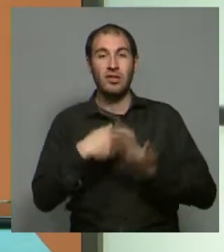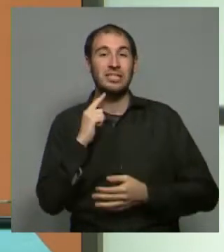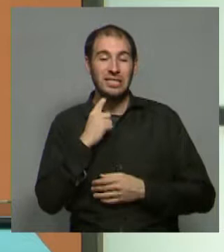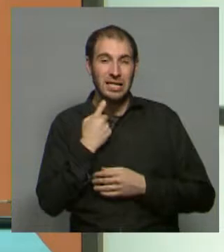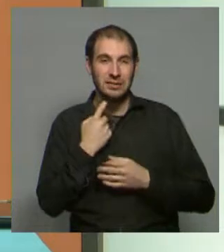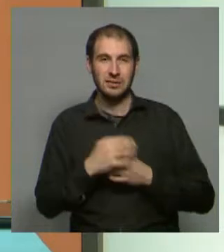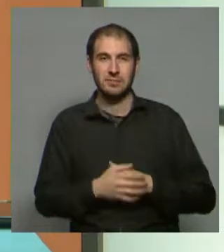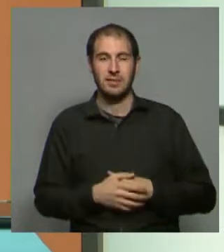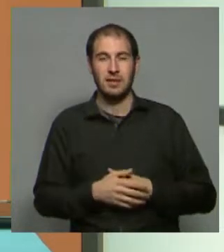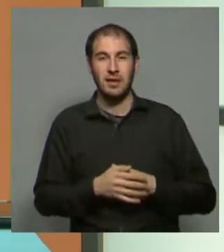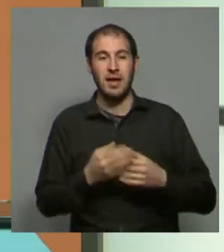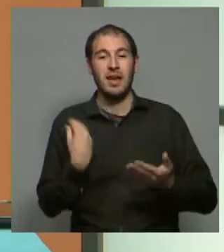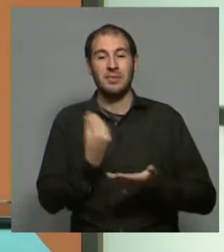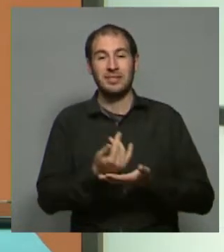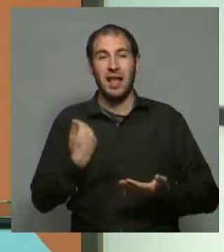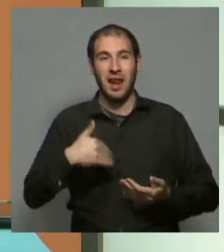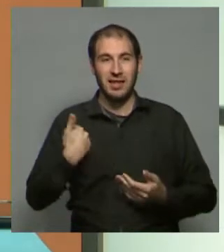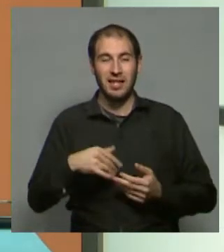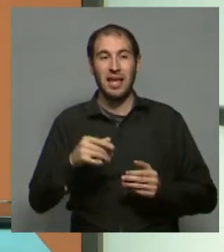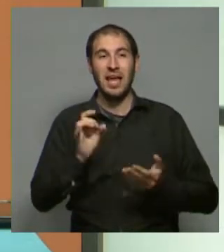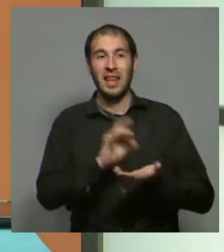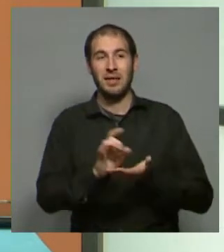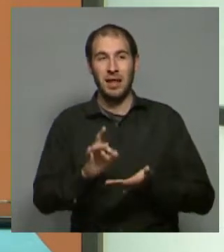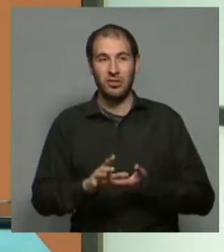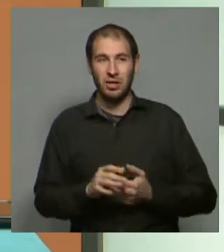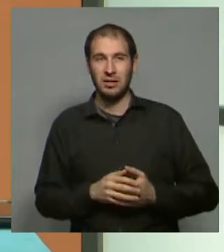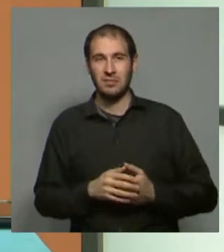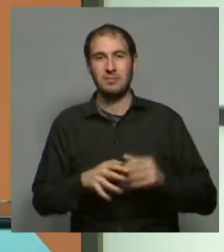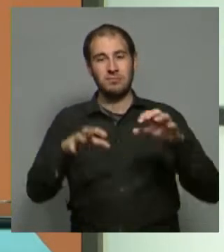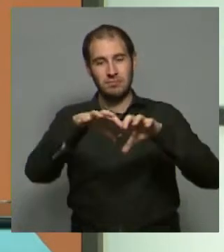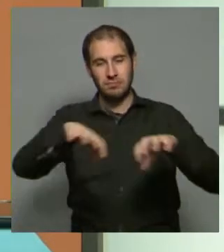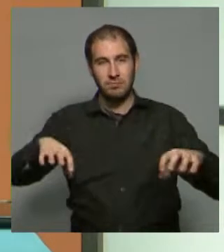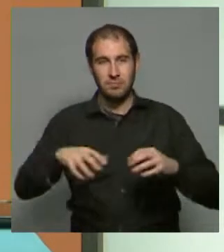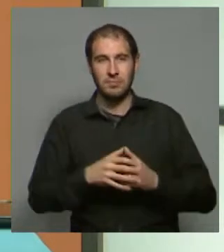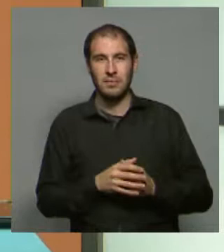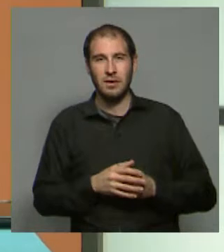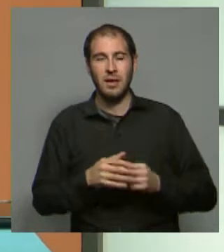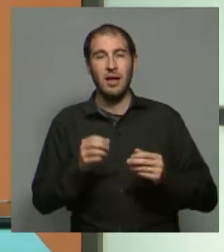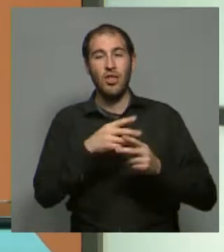que van a ser quienes representen a la Argentina en las eliminatorias que se dividen en